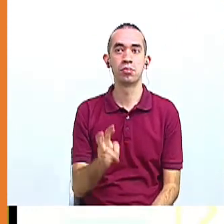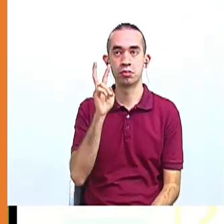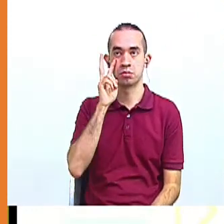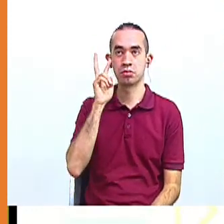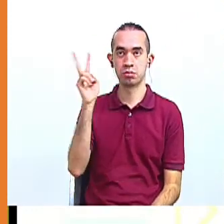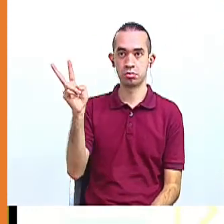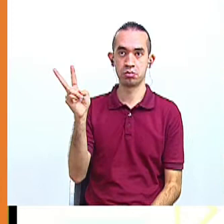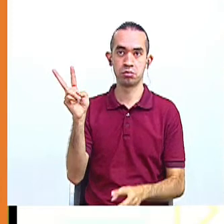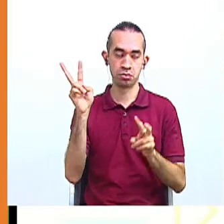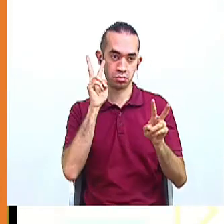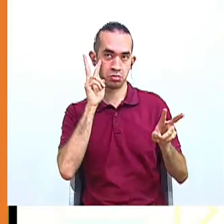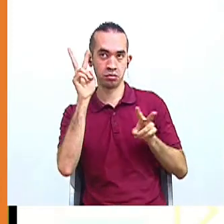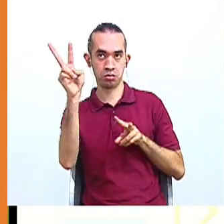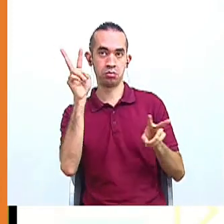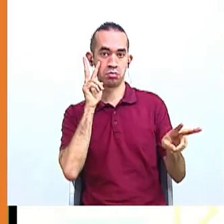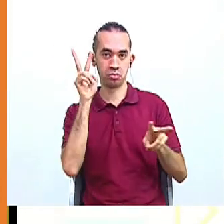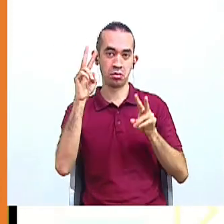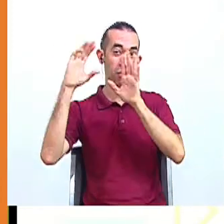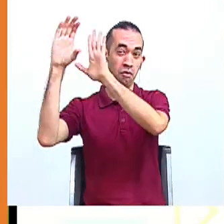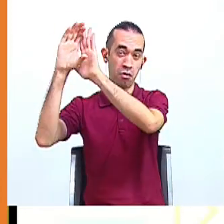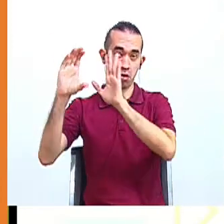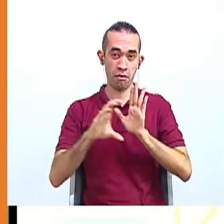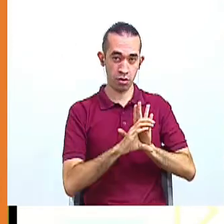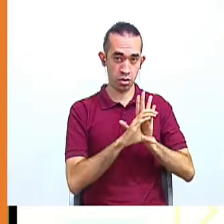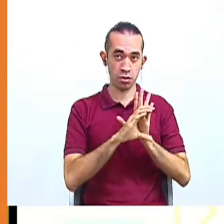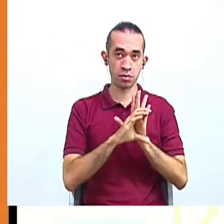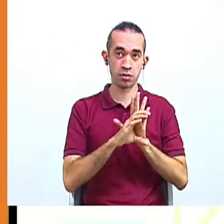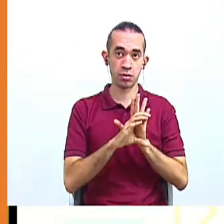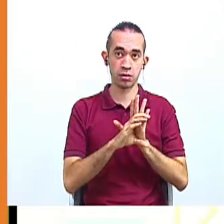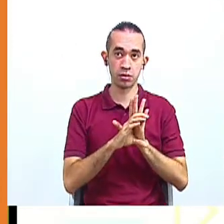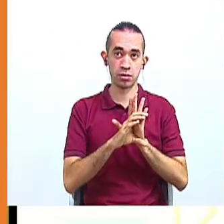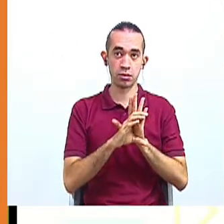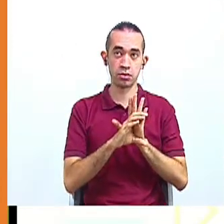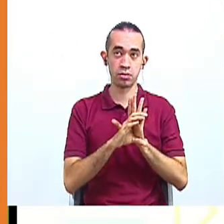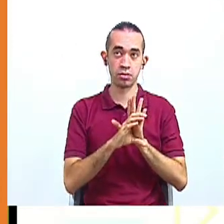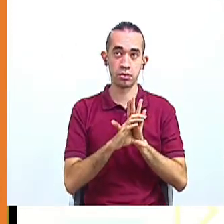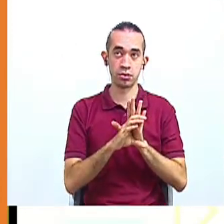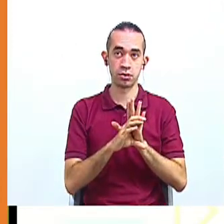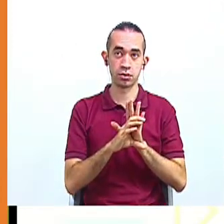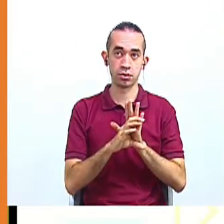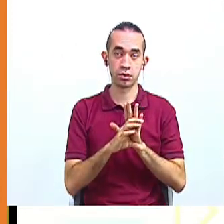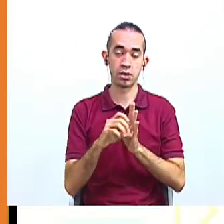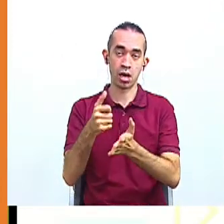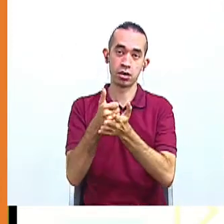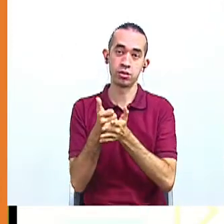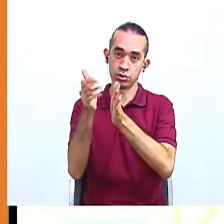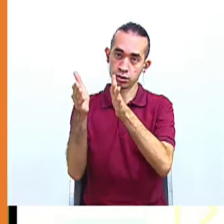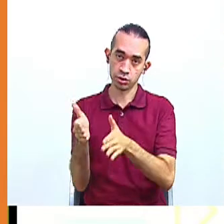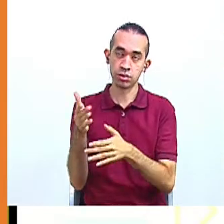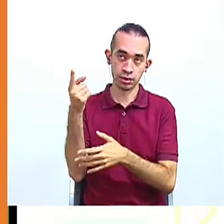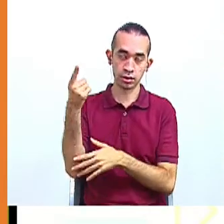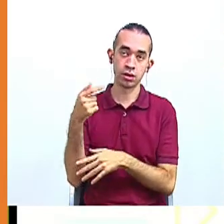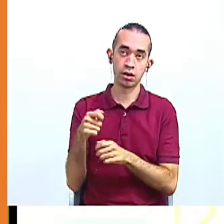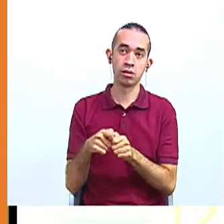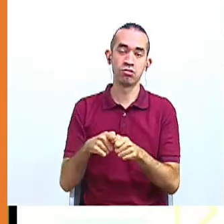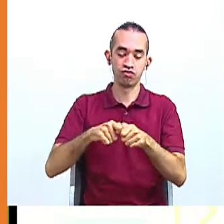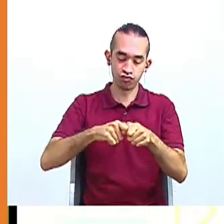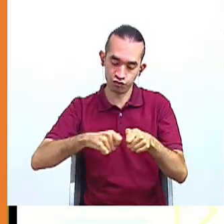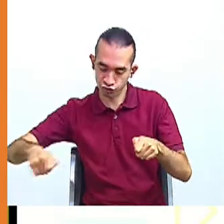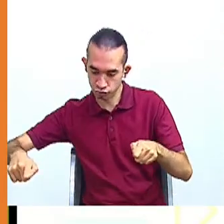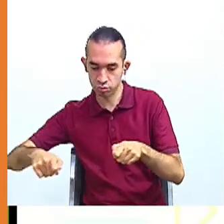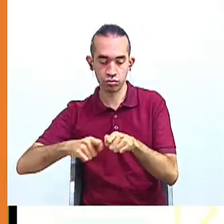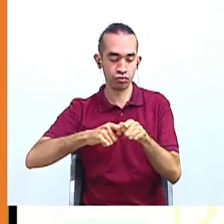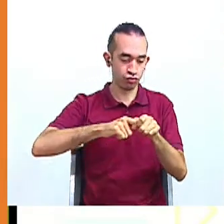Entonces, podemos observar en la foto a nuestro colaborador realizando